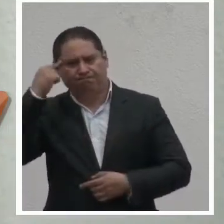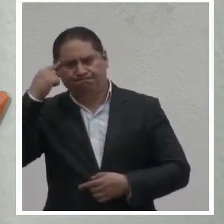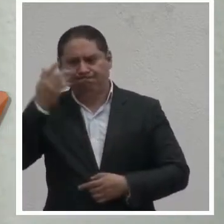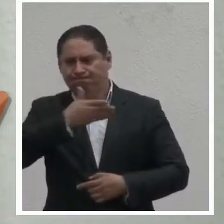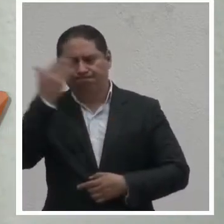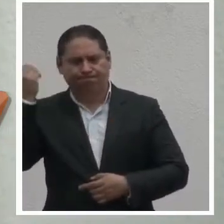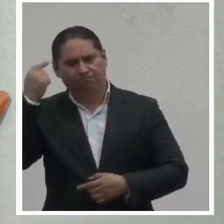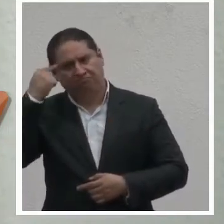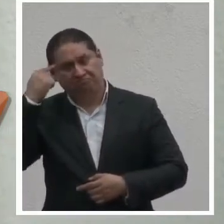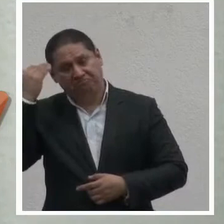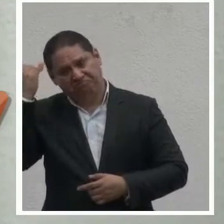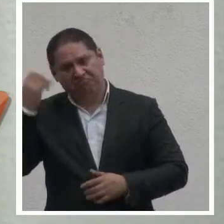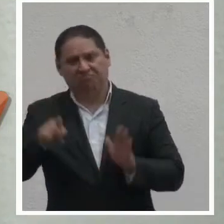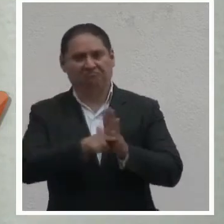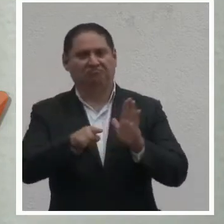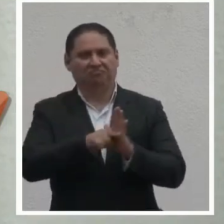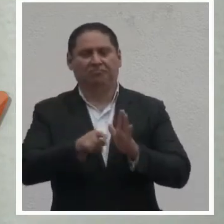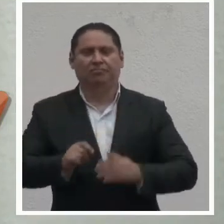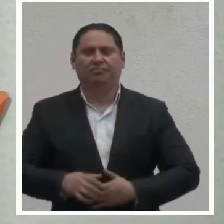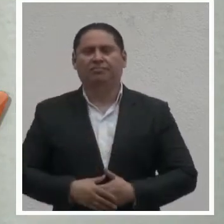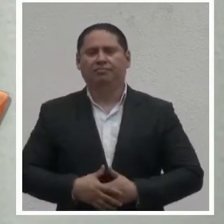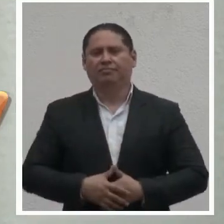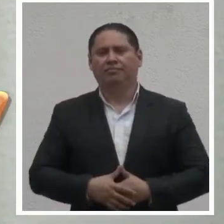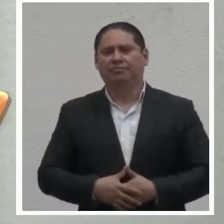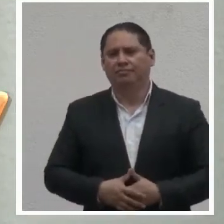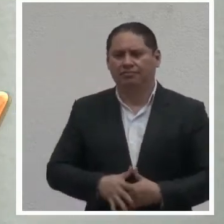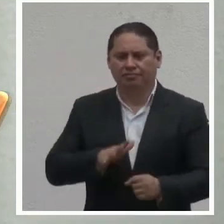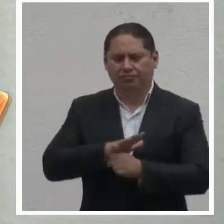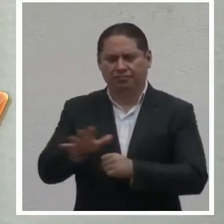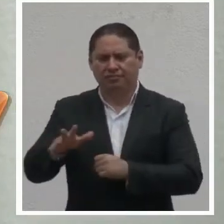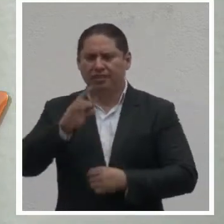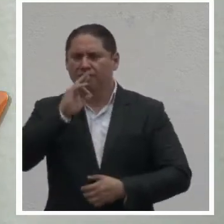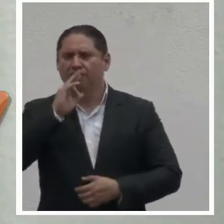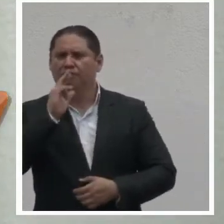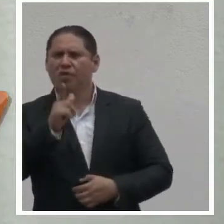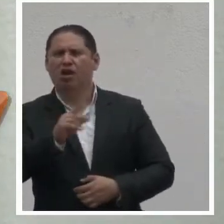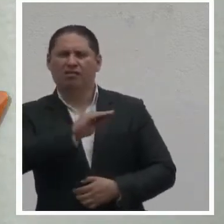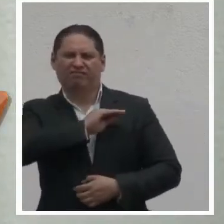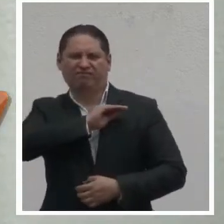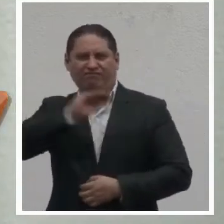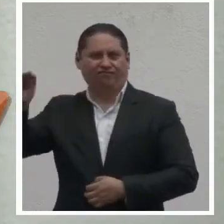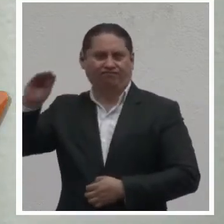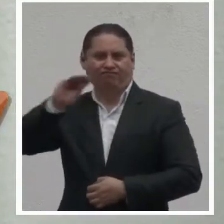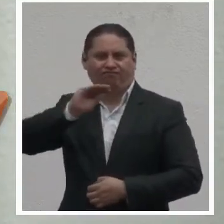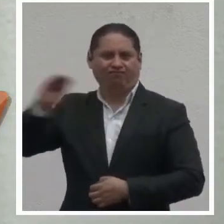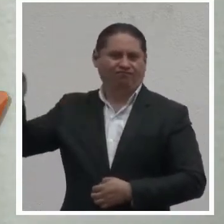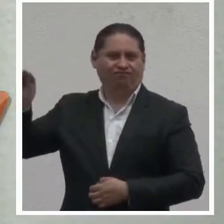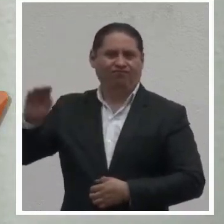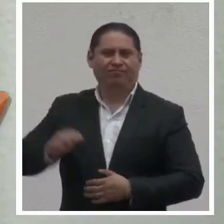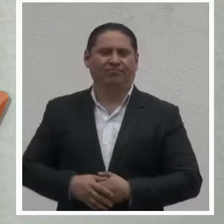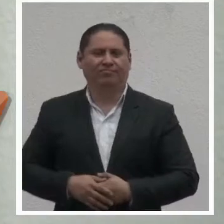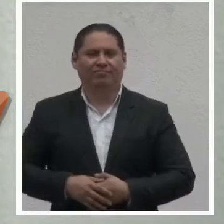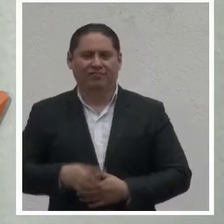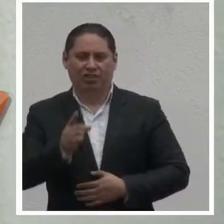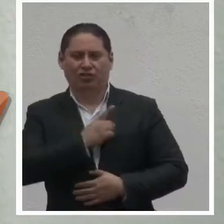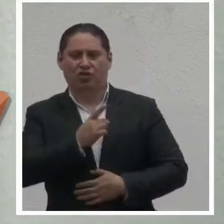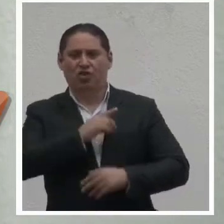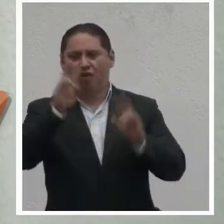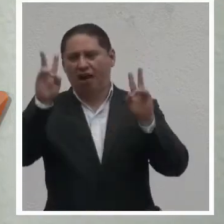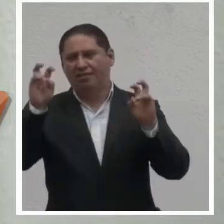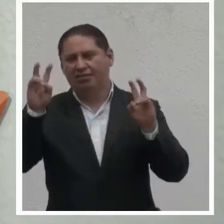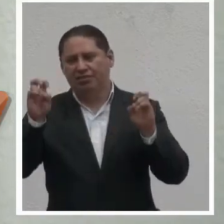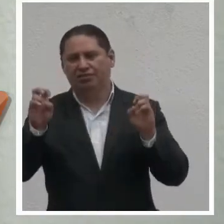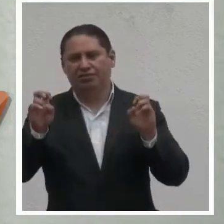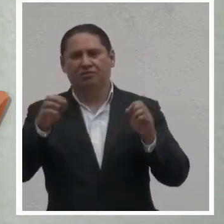decirlo menos. Parece que lo mejor sería ignorarlo y hacer referencias a asuntos más